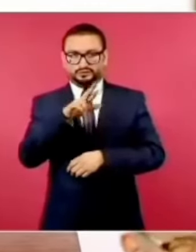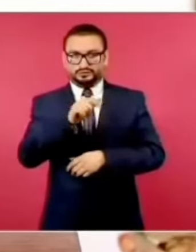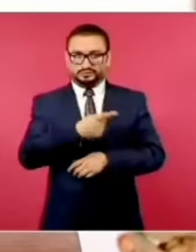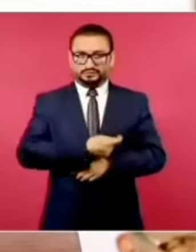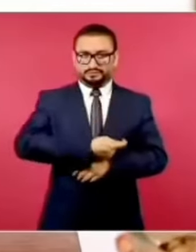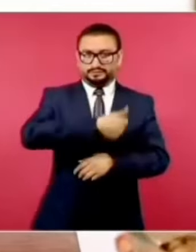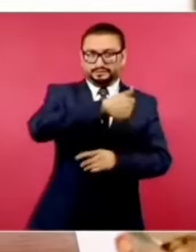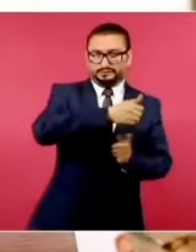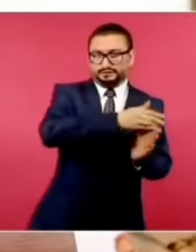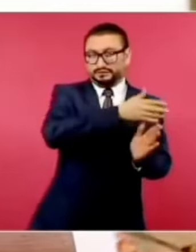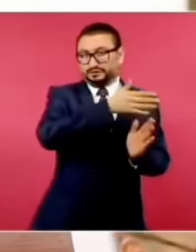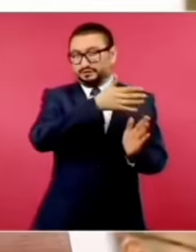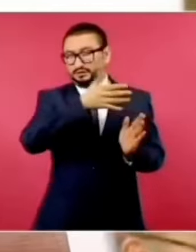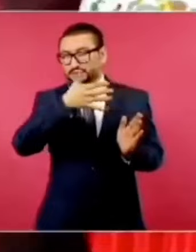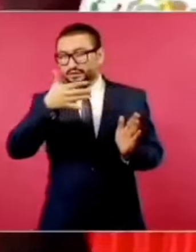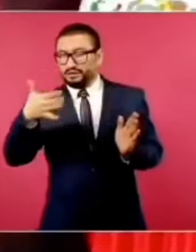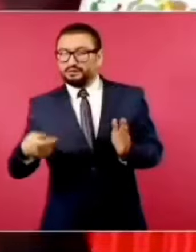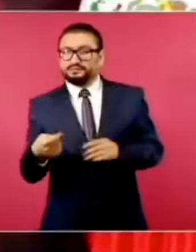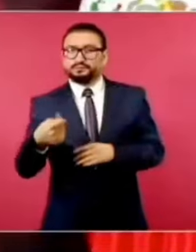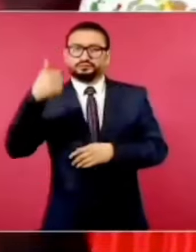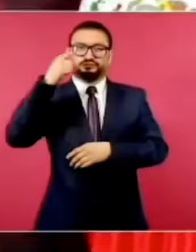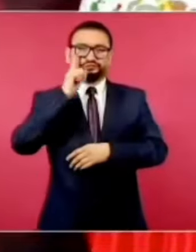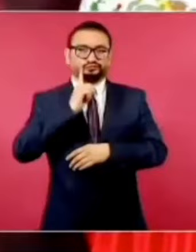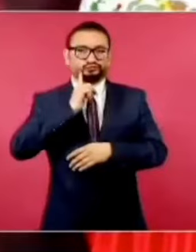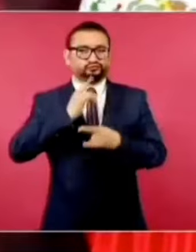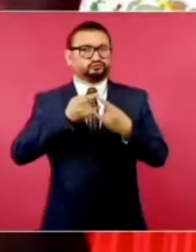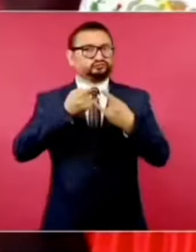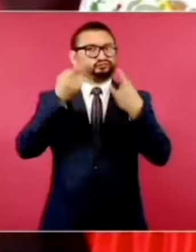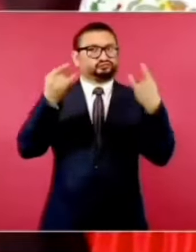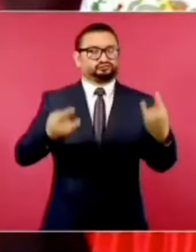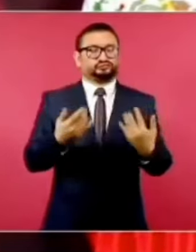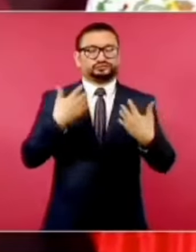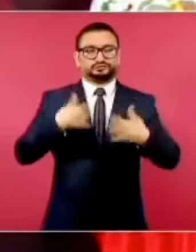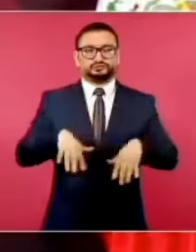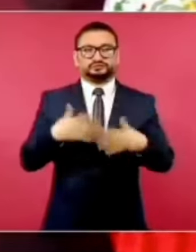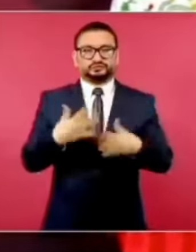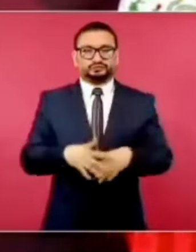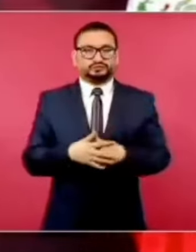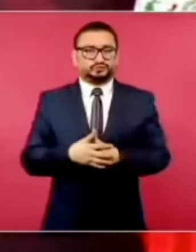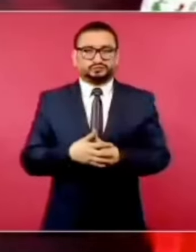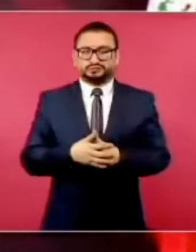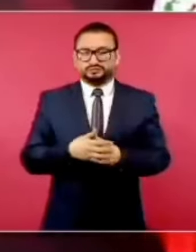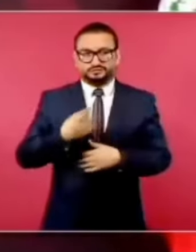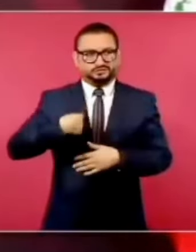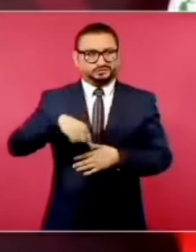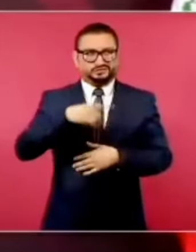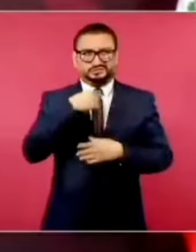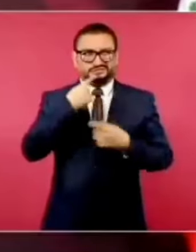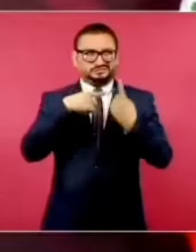hecho histórico. No tenemos de qué quejarnos.